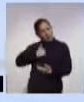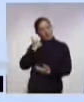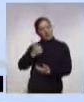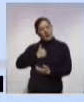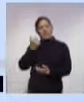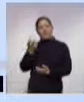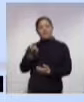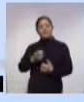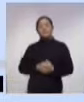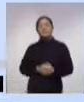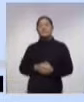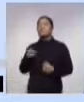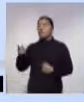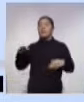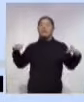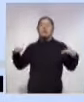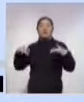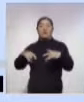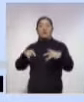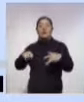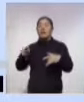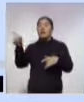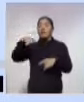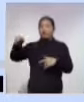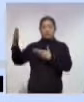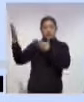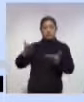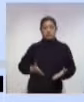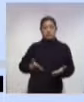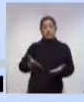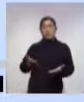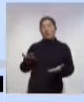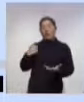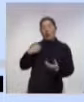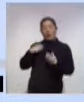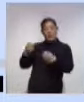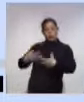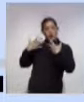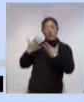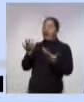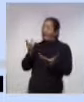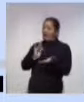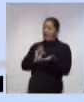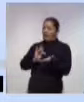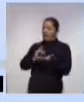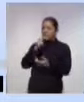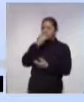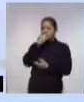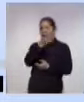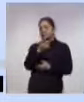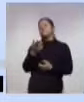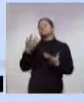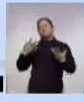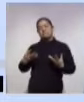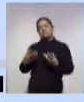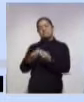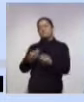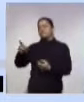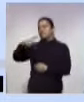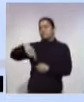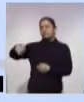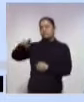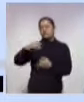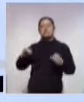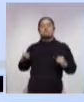nos ofrece. Por supuesto, agradeciendo nuevamente de manera conjunta a todas